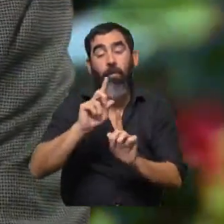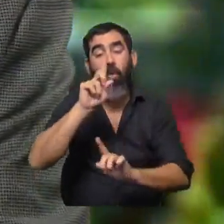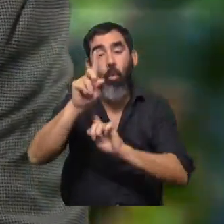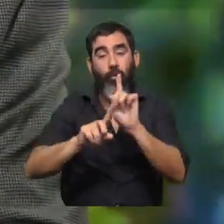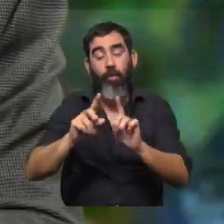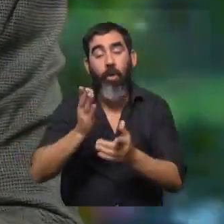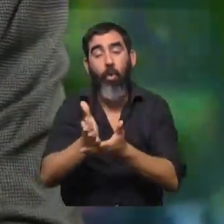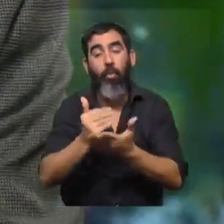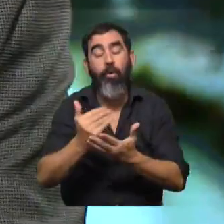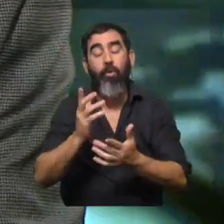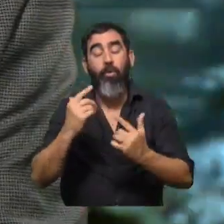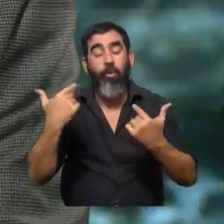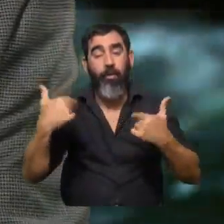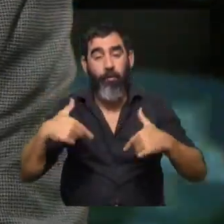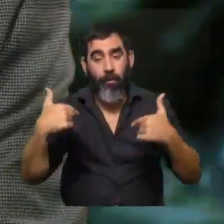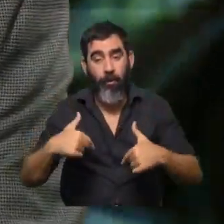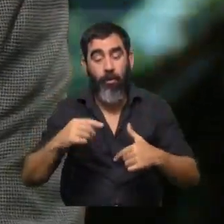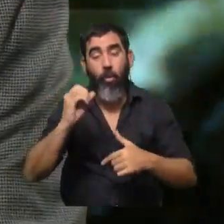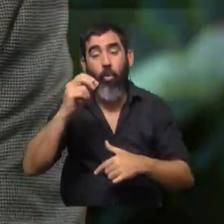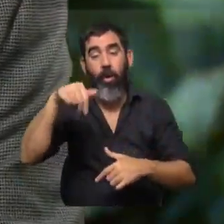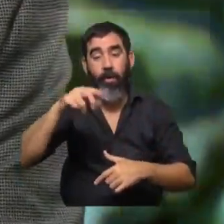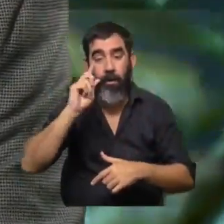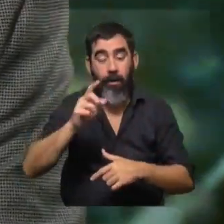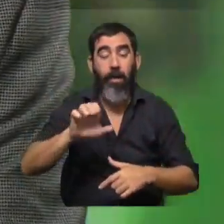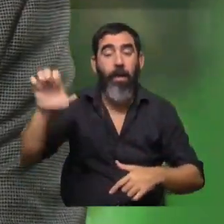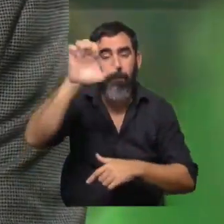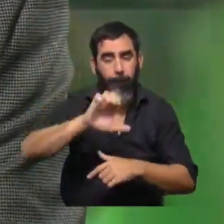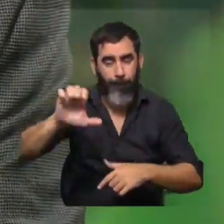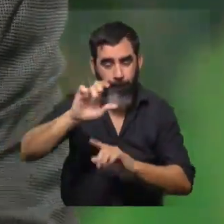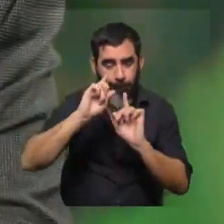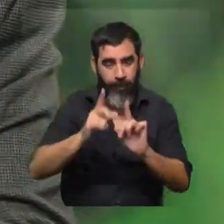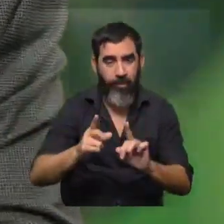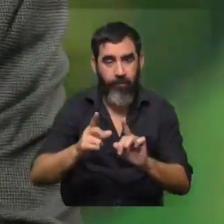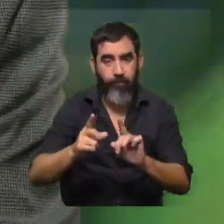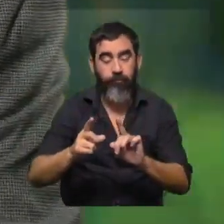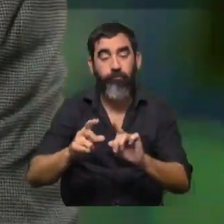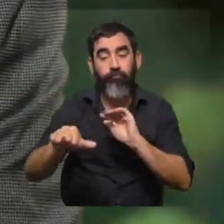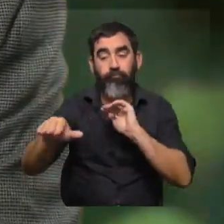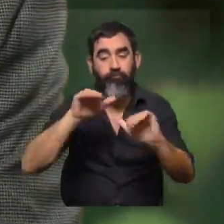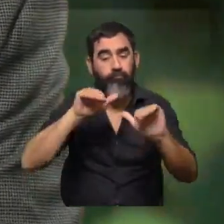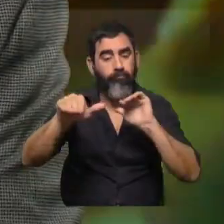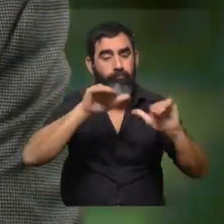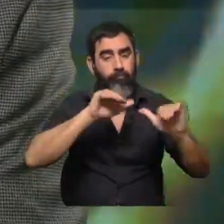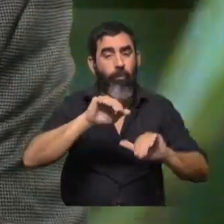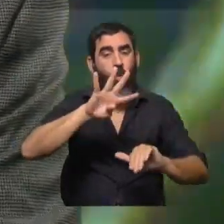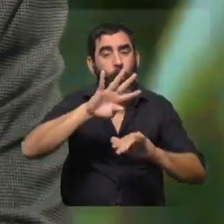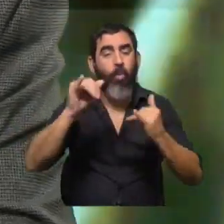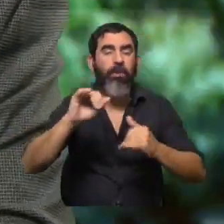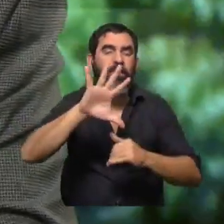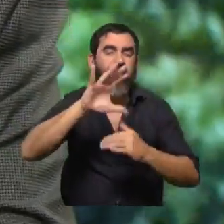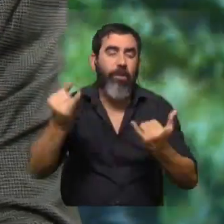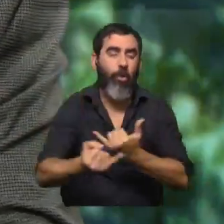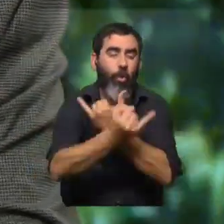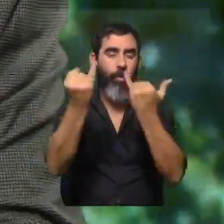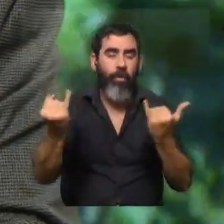gobiernos departamentales, ONGs, empresas, que convocó allí por 4 días, 5 días en realidad,